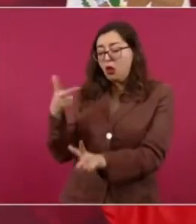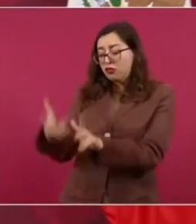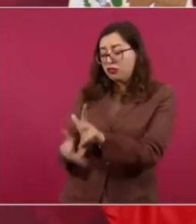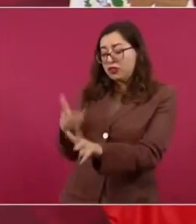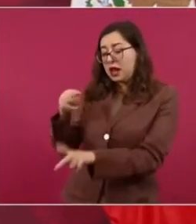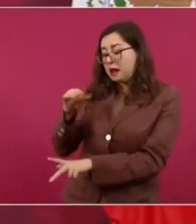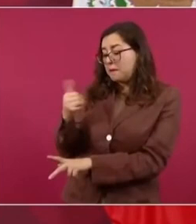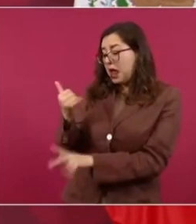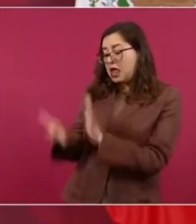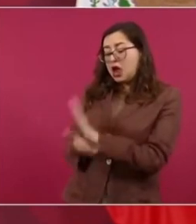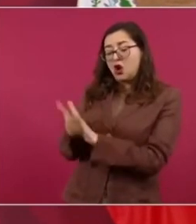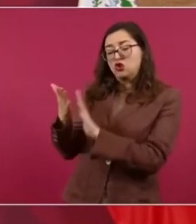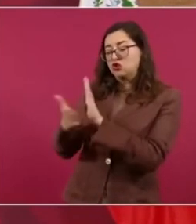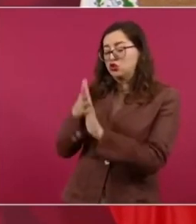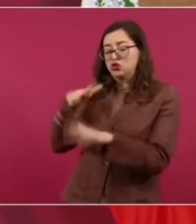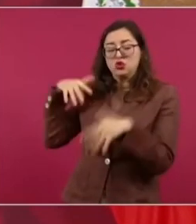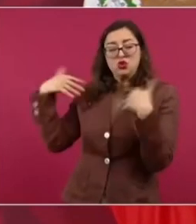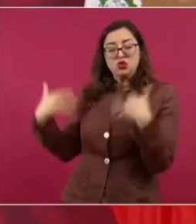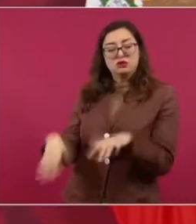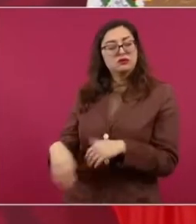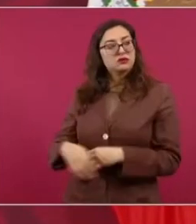Leí otro artículo